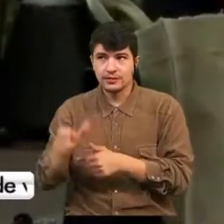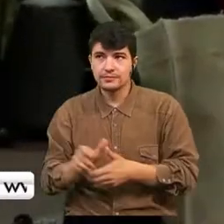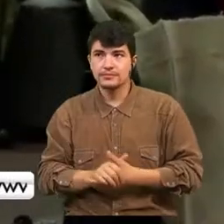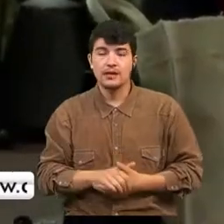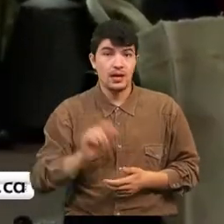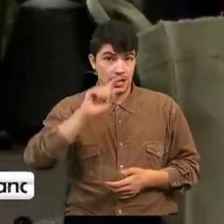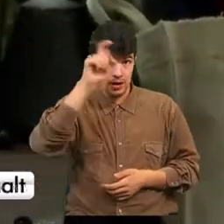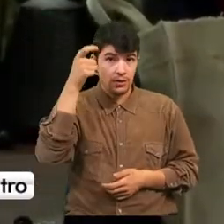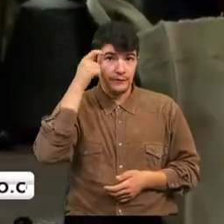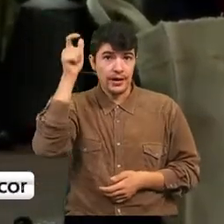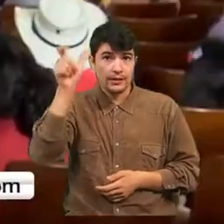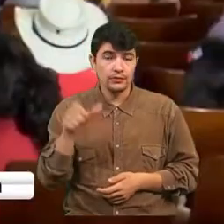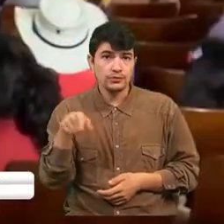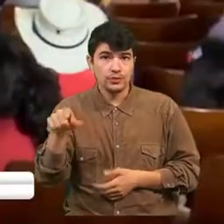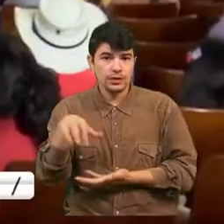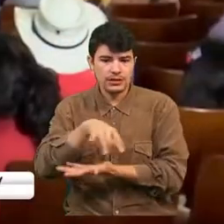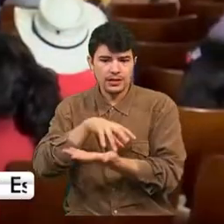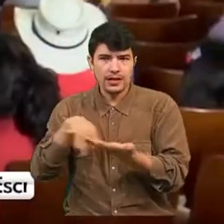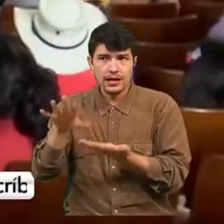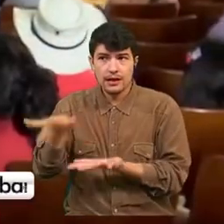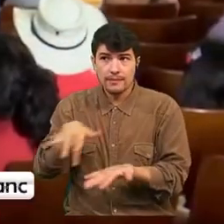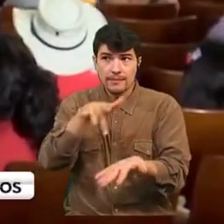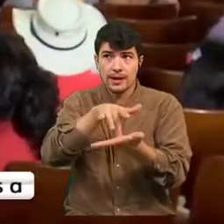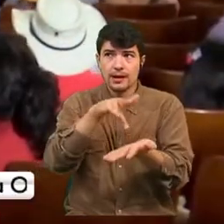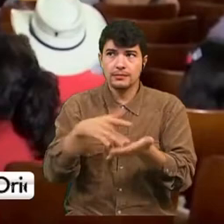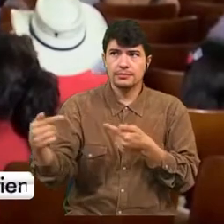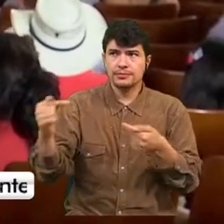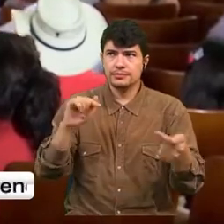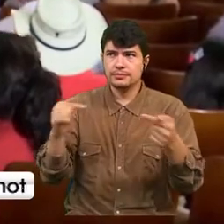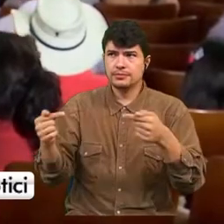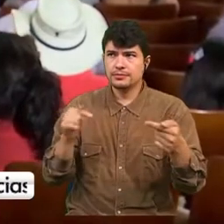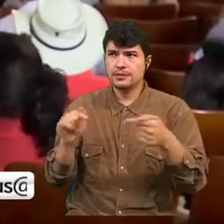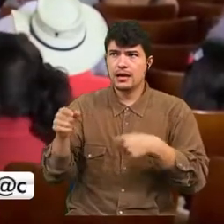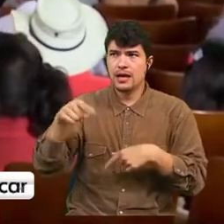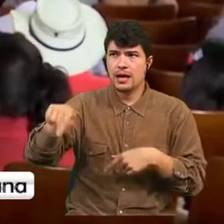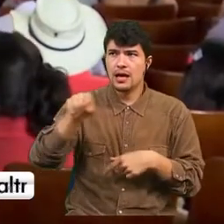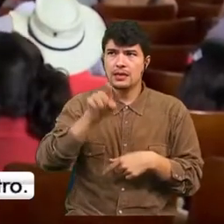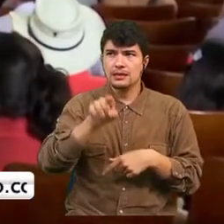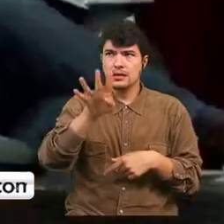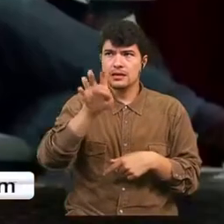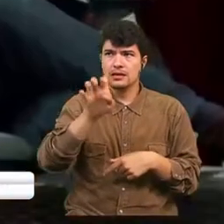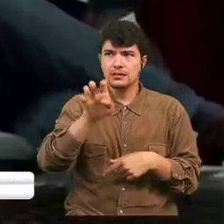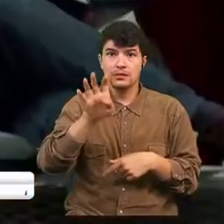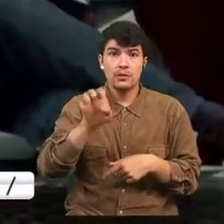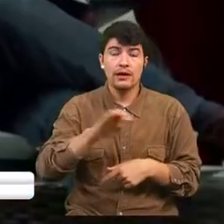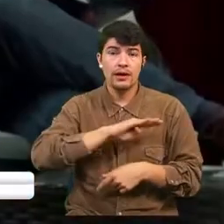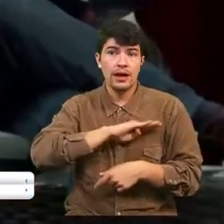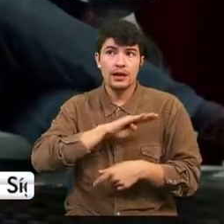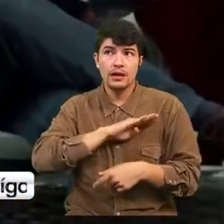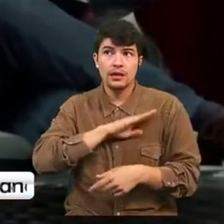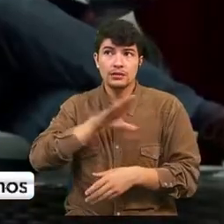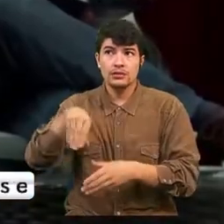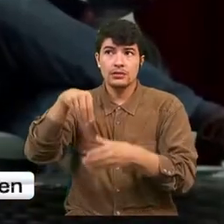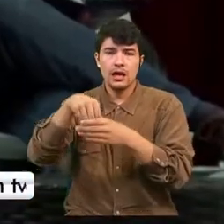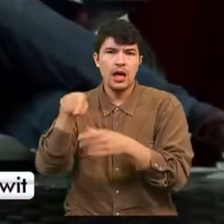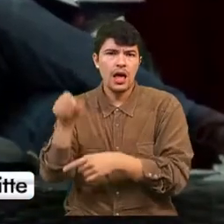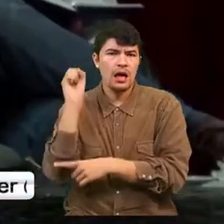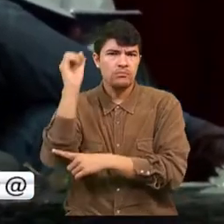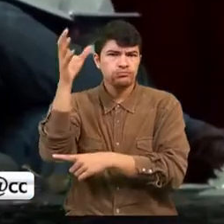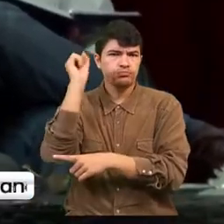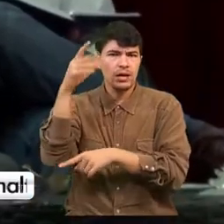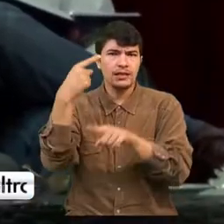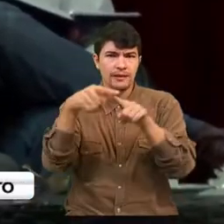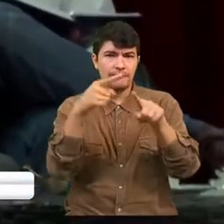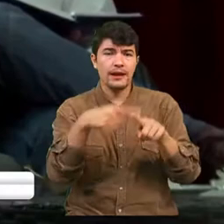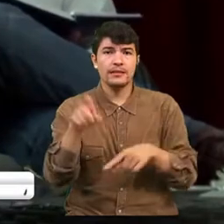El gobernador de Santander presidió el conservatorio de seguridad en el que 19 alcaldes de la provincia de Vélez expusieron sus